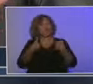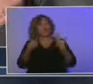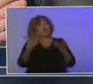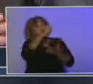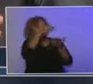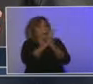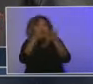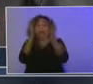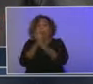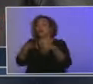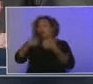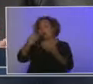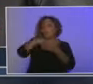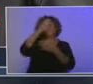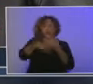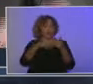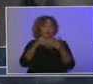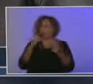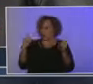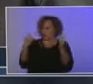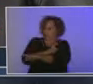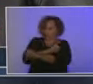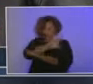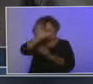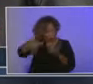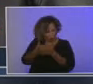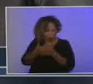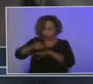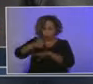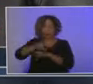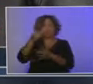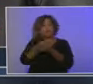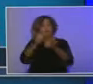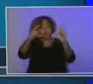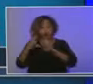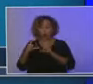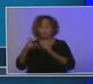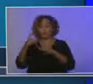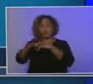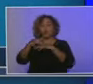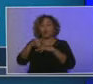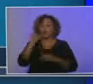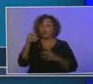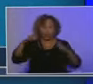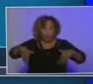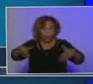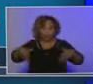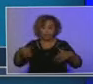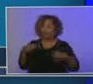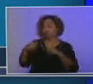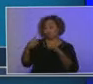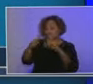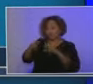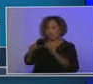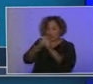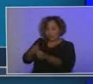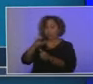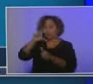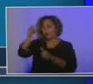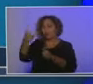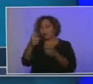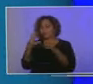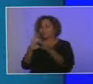gente con tanto programa, le complicó al gobierno de Puerto Rico poder tener esos fondos corriendo. Bueno, sin duda alguna tenemos que darle seguimiento a este tema. Gracias a los tres. Vamos gracias. A ver qué